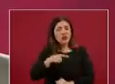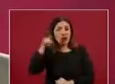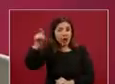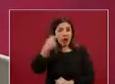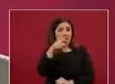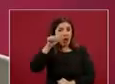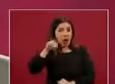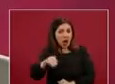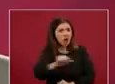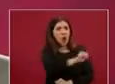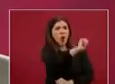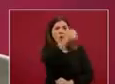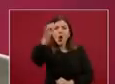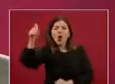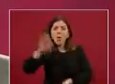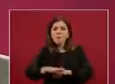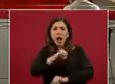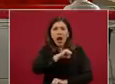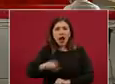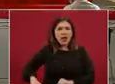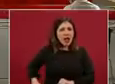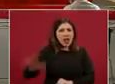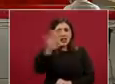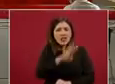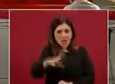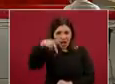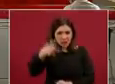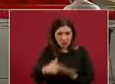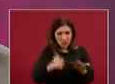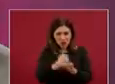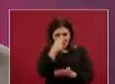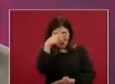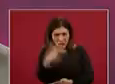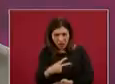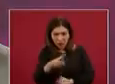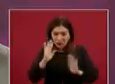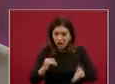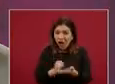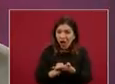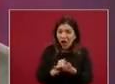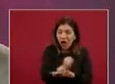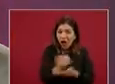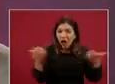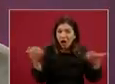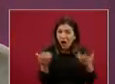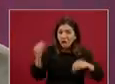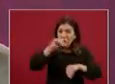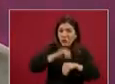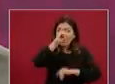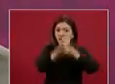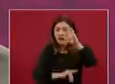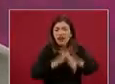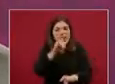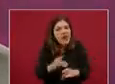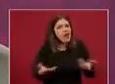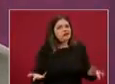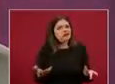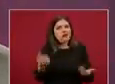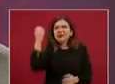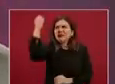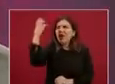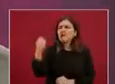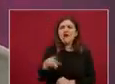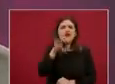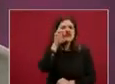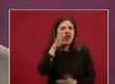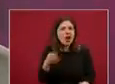Gustavo Amadero ni en ninguna de las 16 demarcaciones territoriales de la Ciudad de México ocurran ferias porque estamos en semáforo